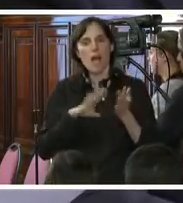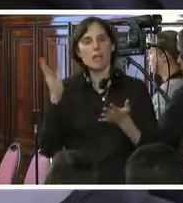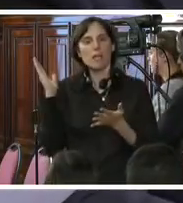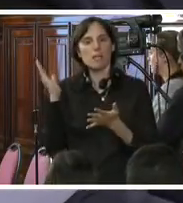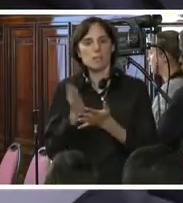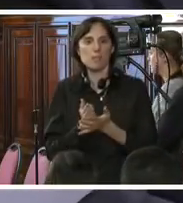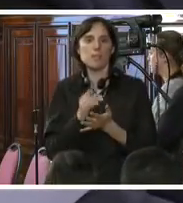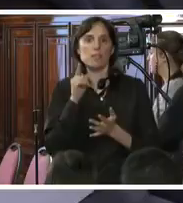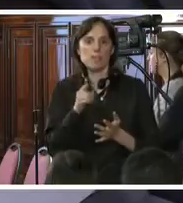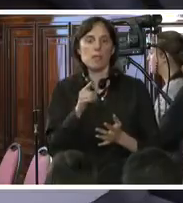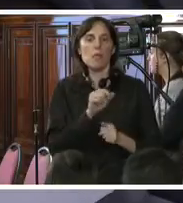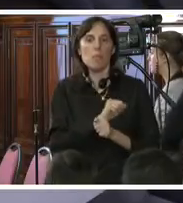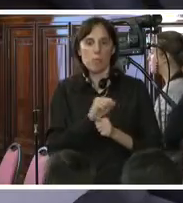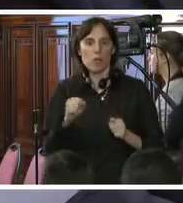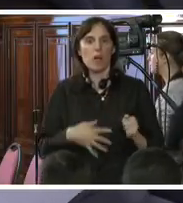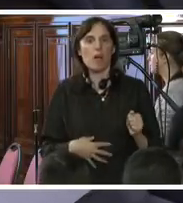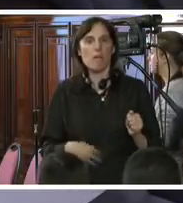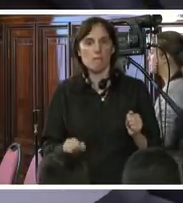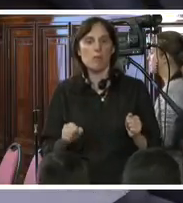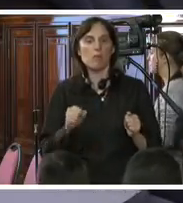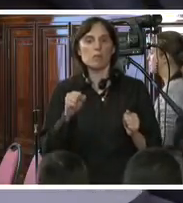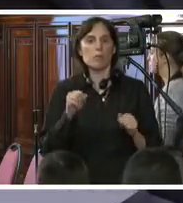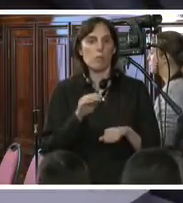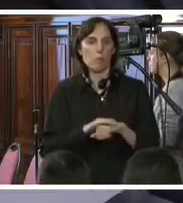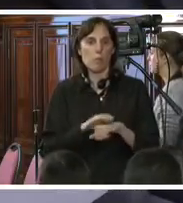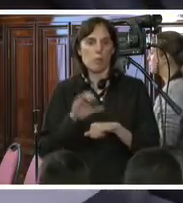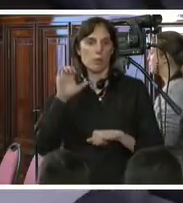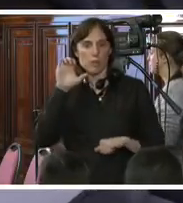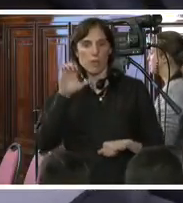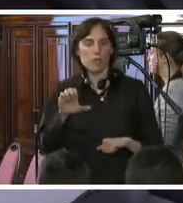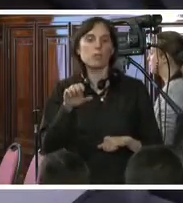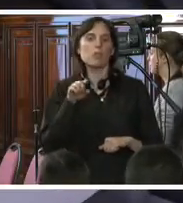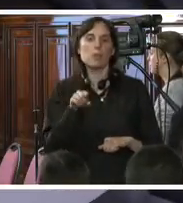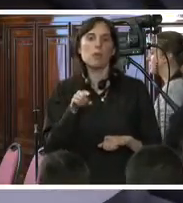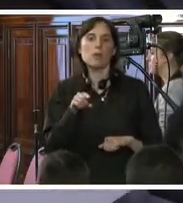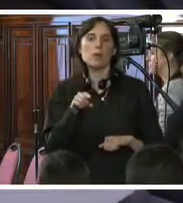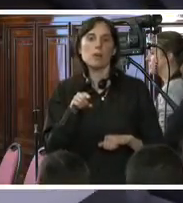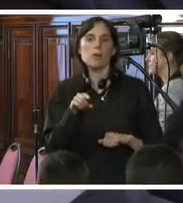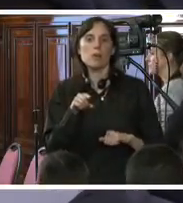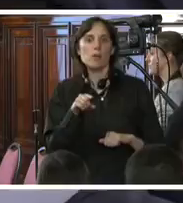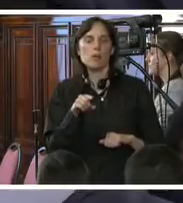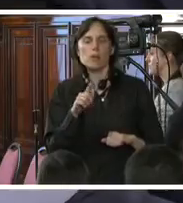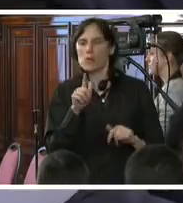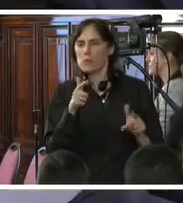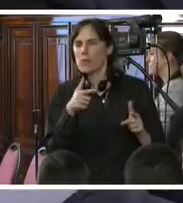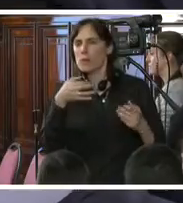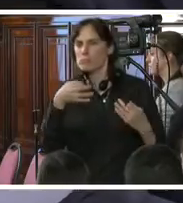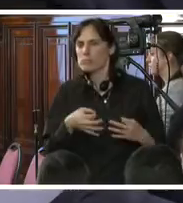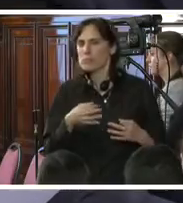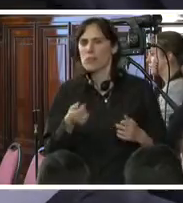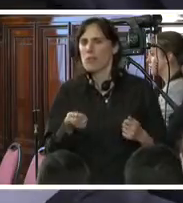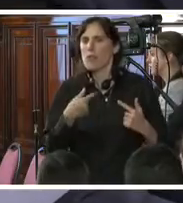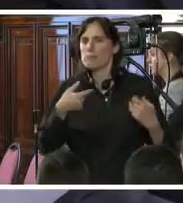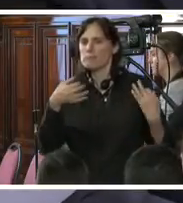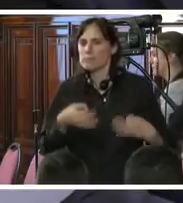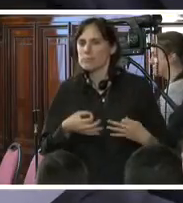el acceso al aborto por violación, así como los protocolos relacionados con el acceso a la interrupción del embarazo, no han significado garantía en el